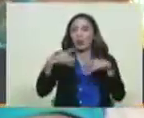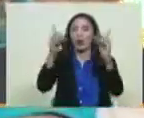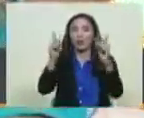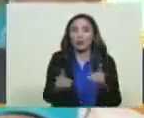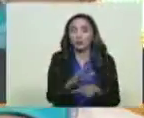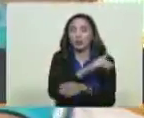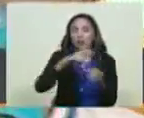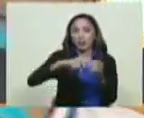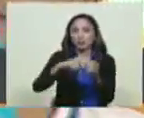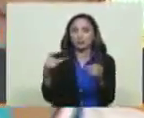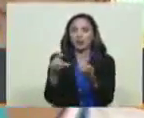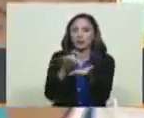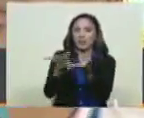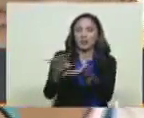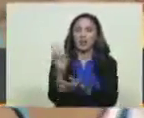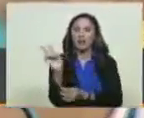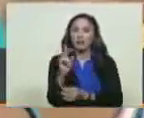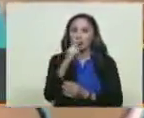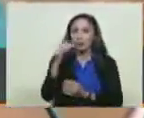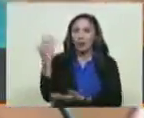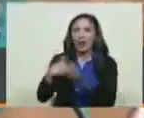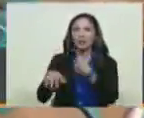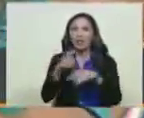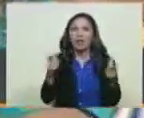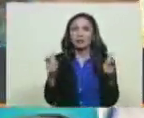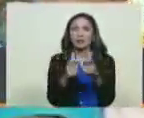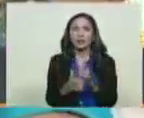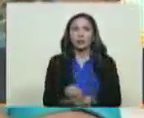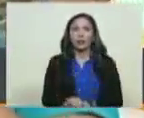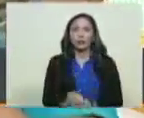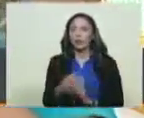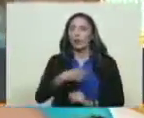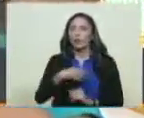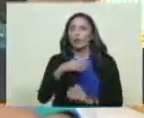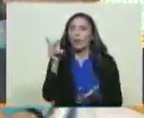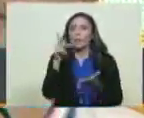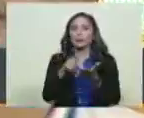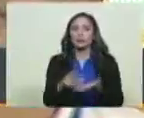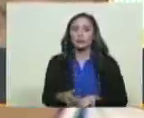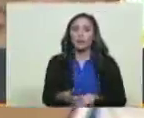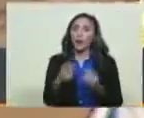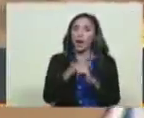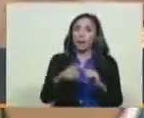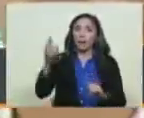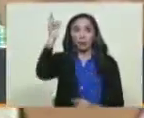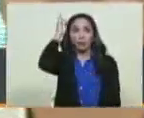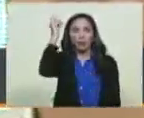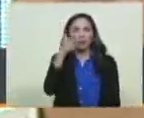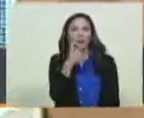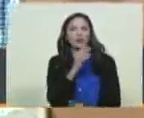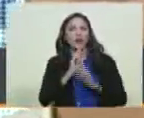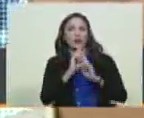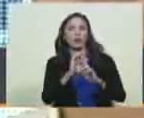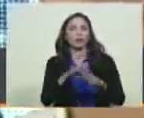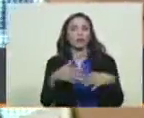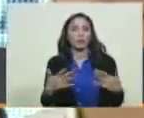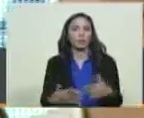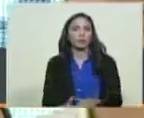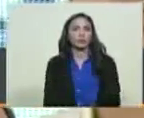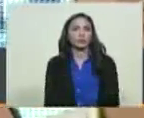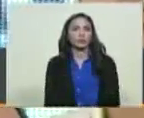excluyente y legítima a usted participada pero desde allá desde perú nosotros dijimos que